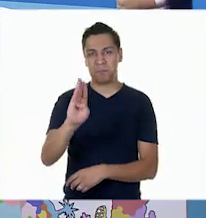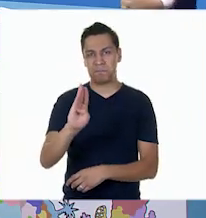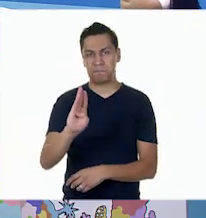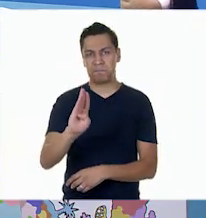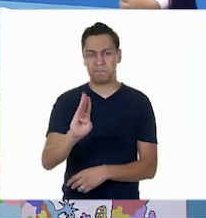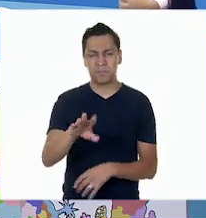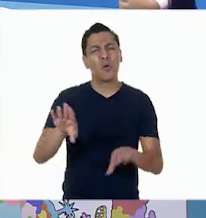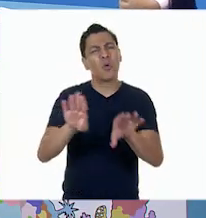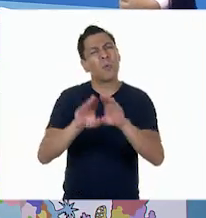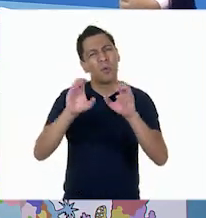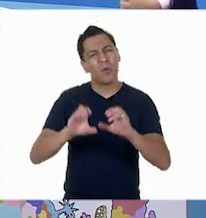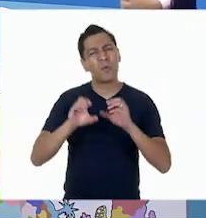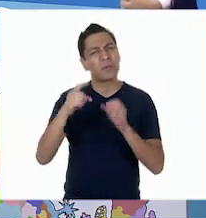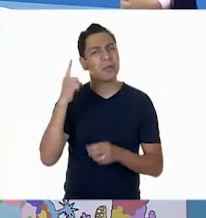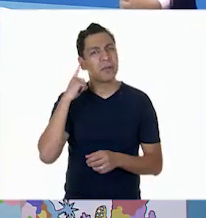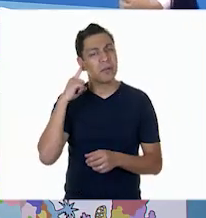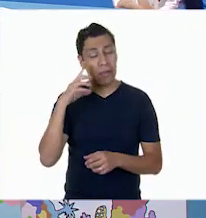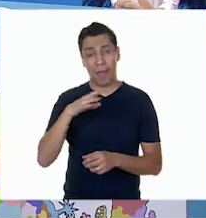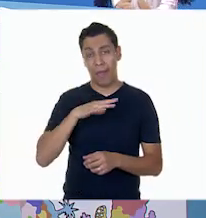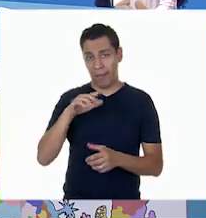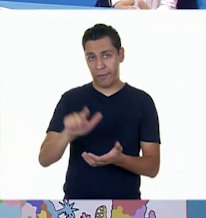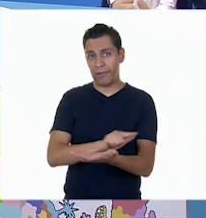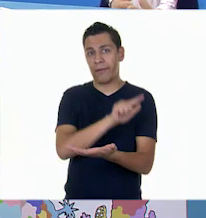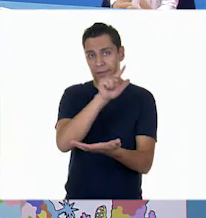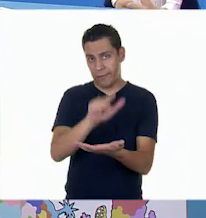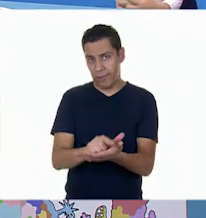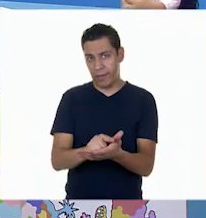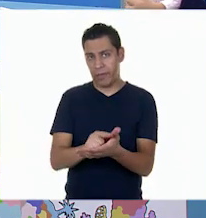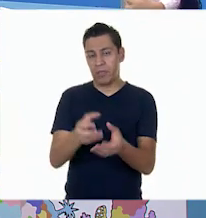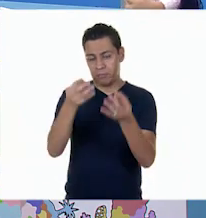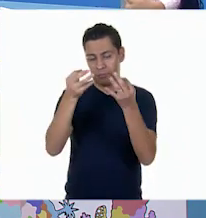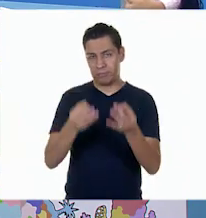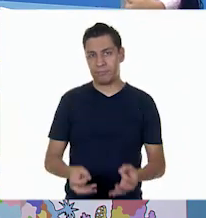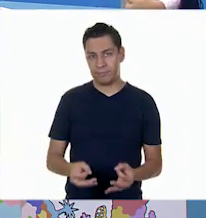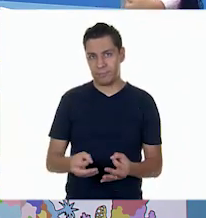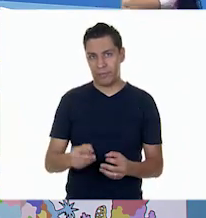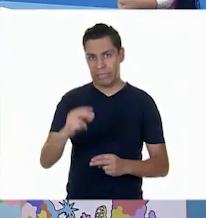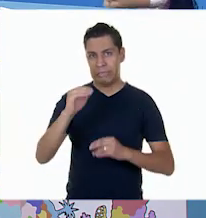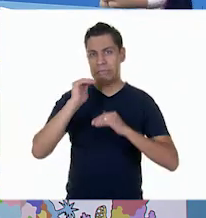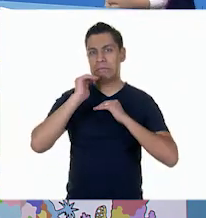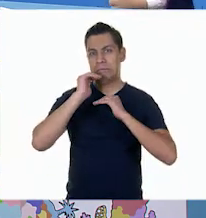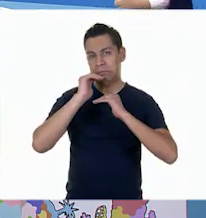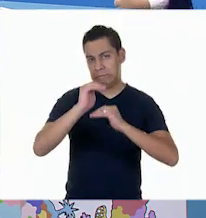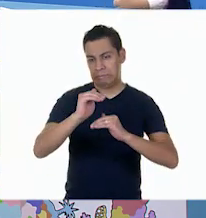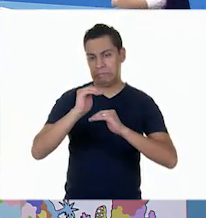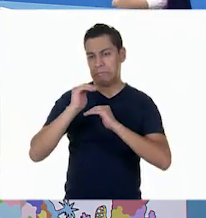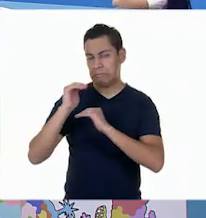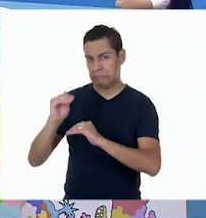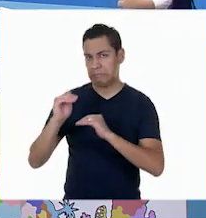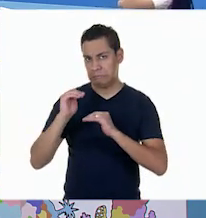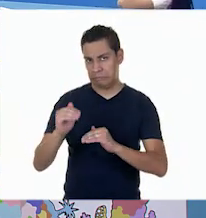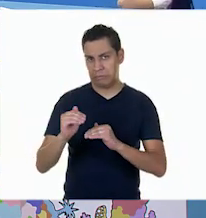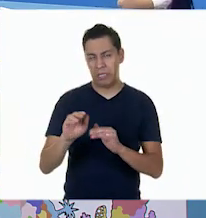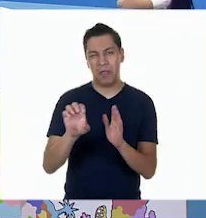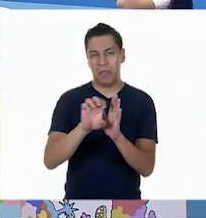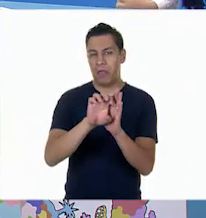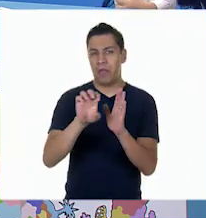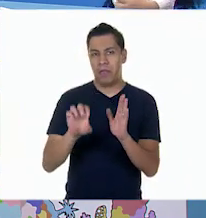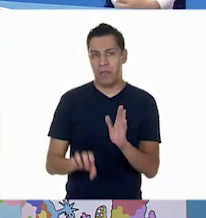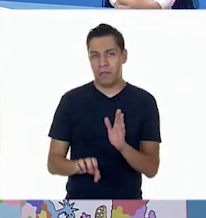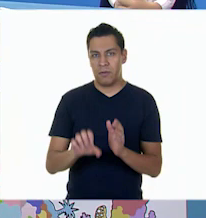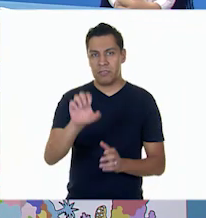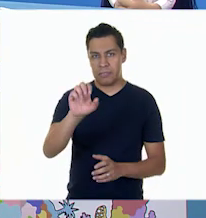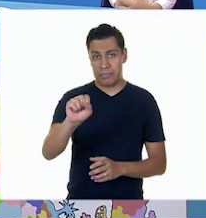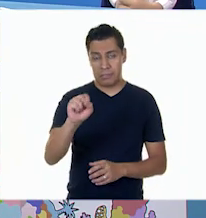México existe una legislación oficial que marca los niveles de tolerancia del sonido para diferentes ámbitos. Por ejemplo,